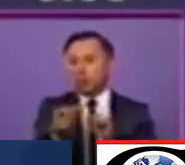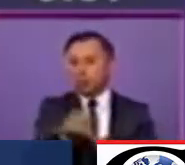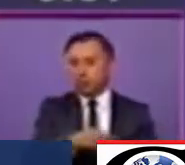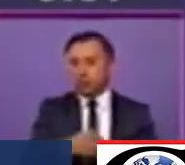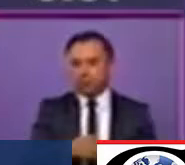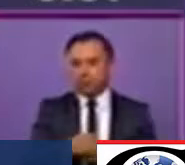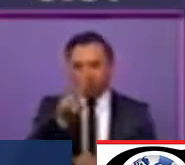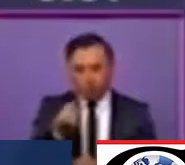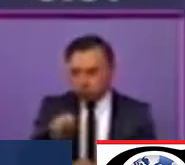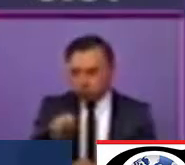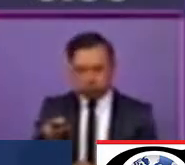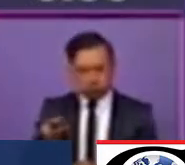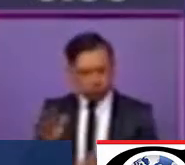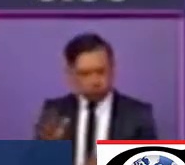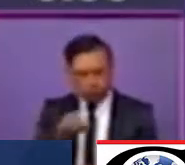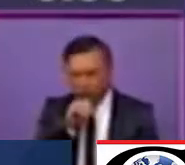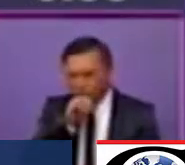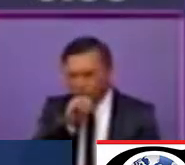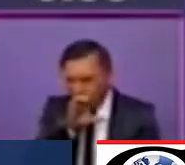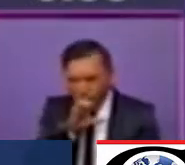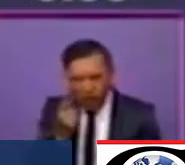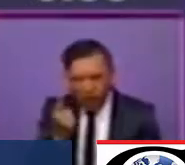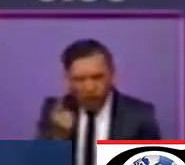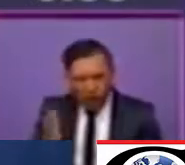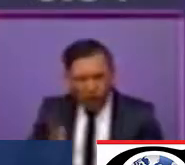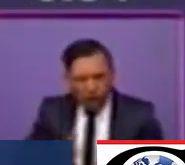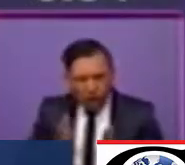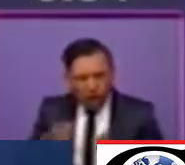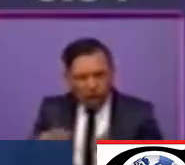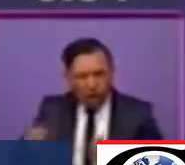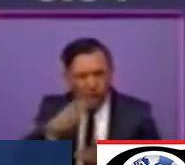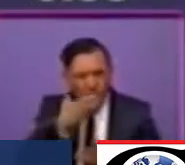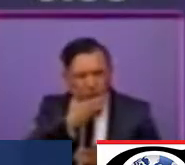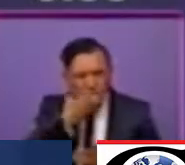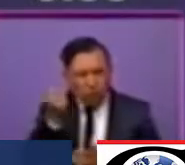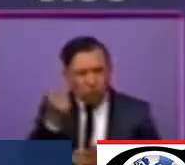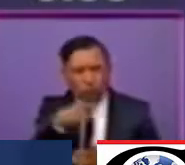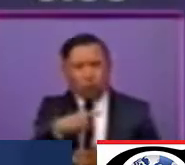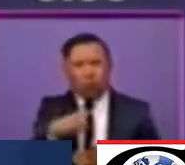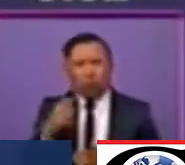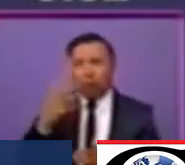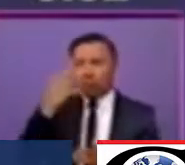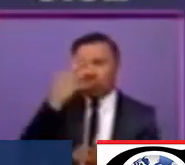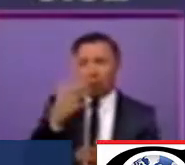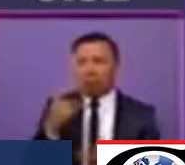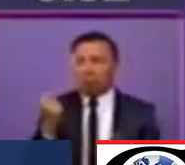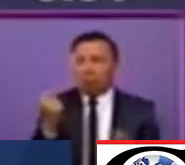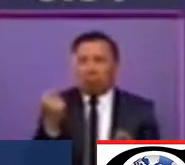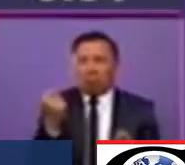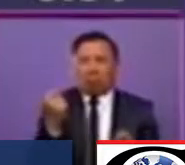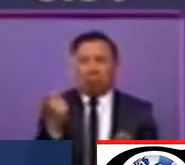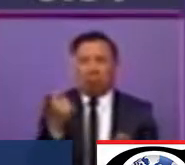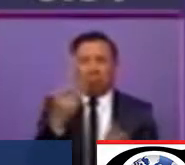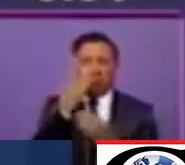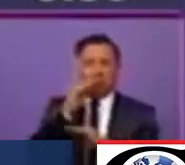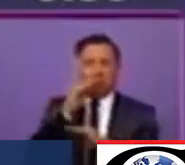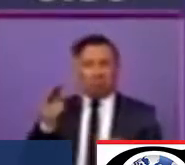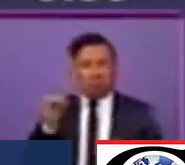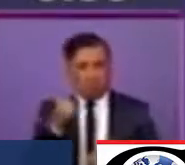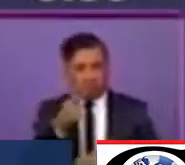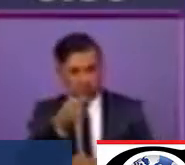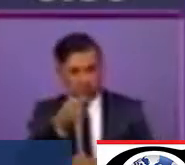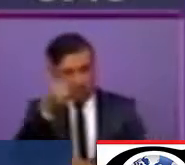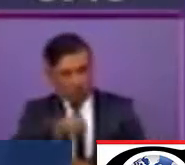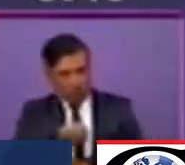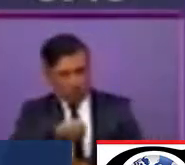por este tipo de situaciones, ¿no? Todo conlleva a querer el poder. Y pues lamentable esta acción que está